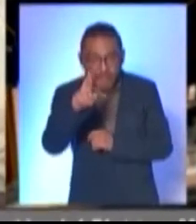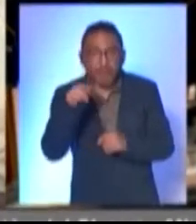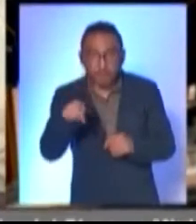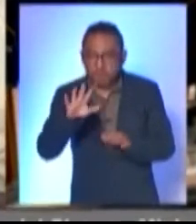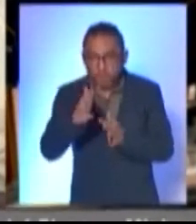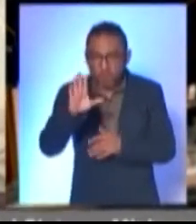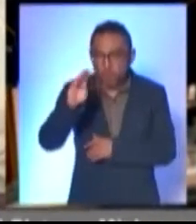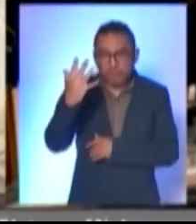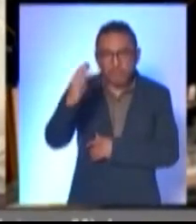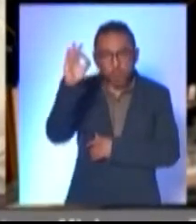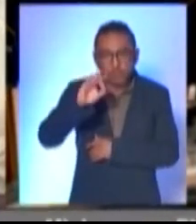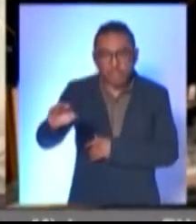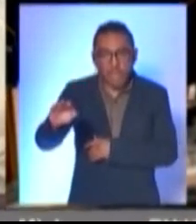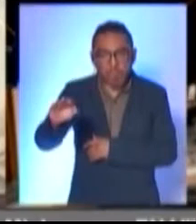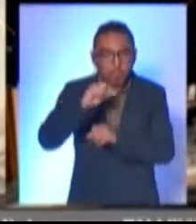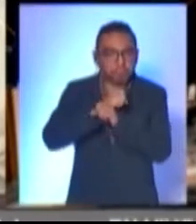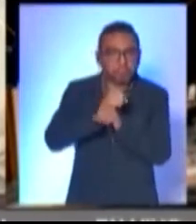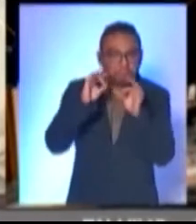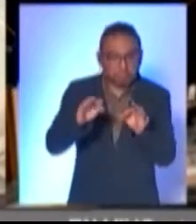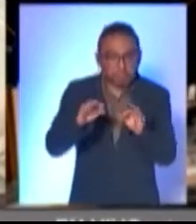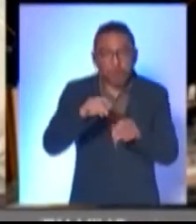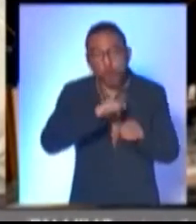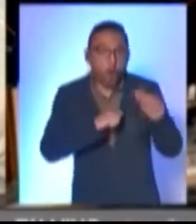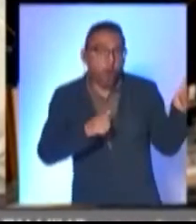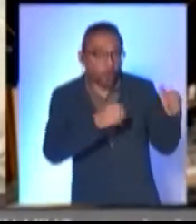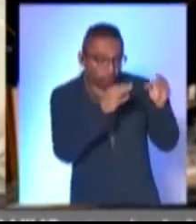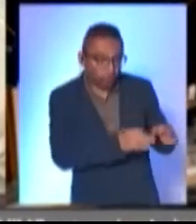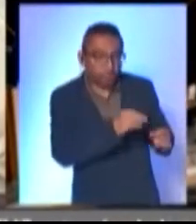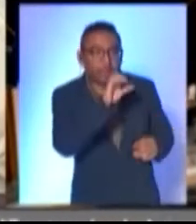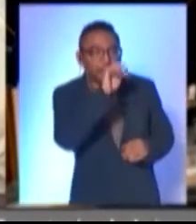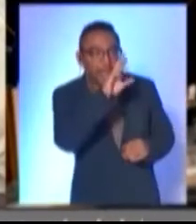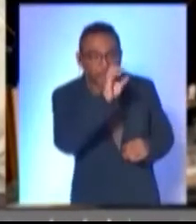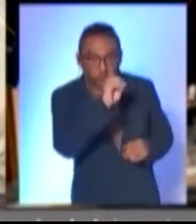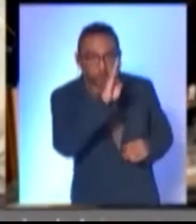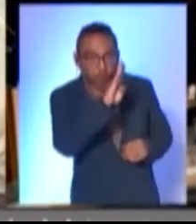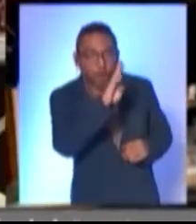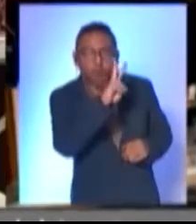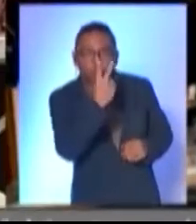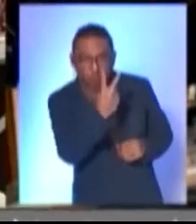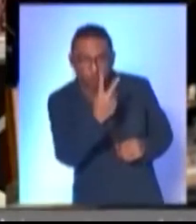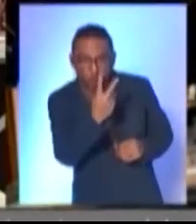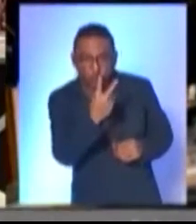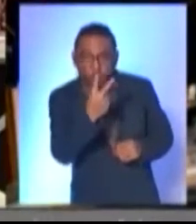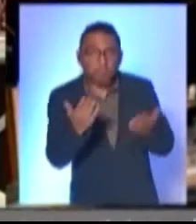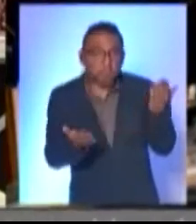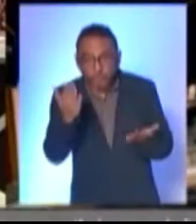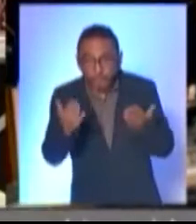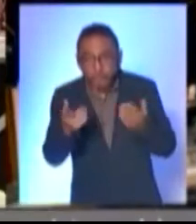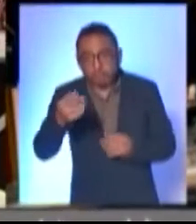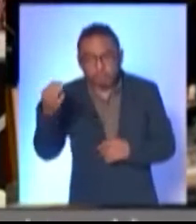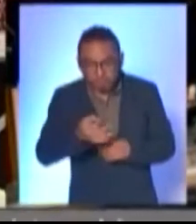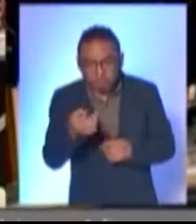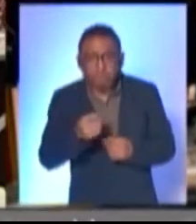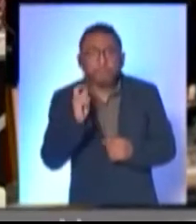del 95% contra las variantes originales de SARS-CoV-2 y tiene una efectividad